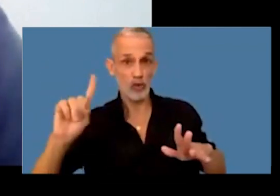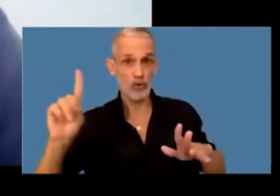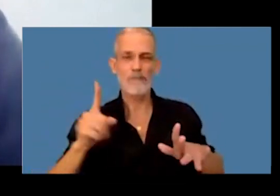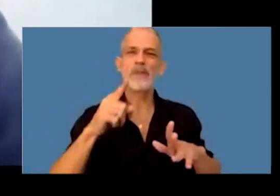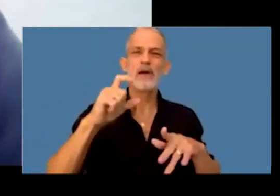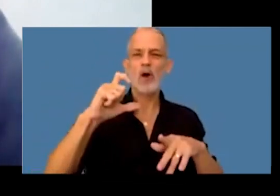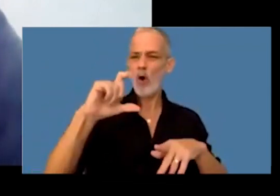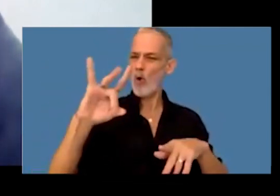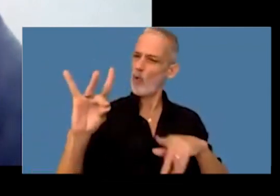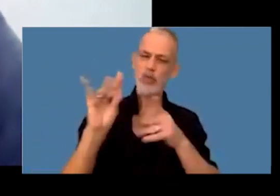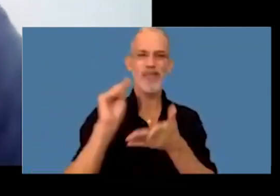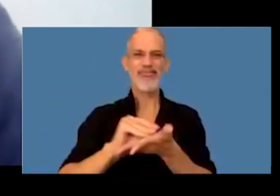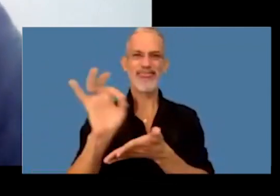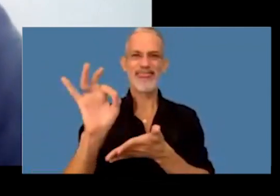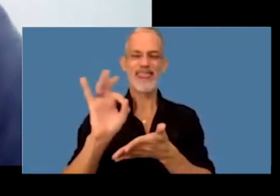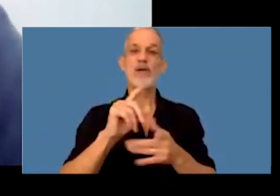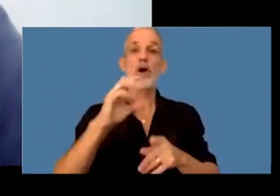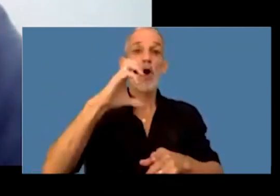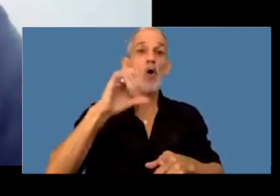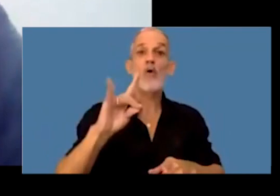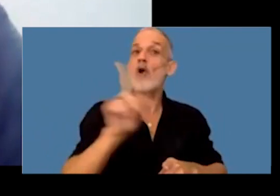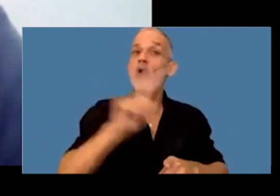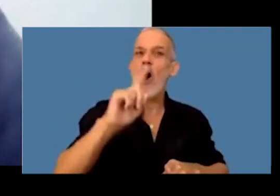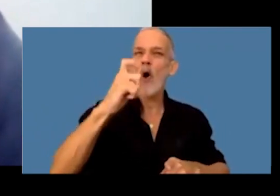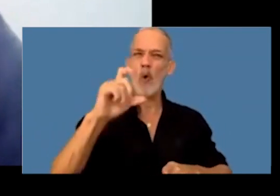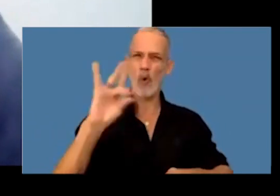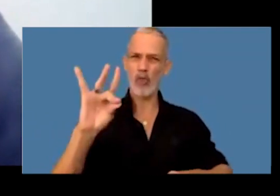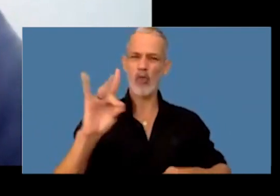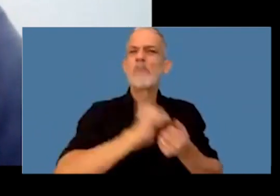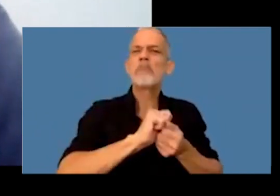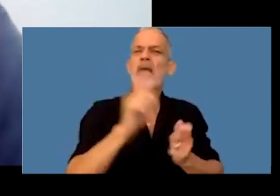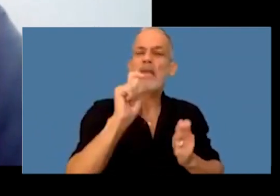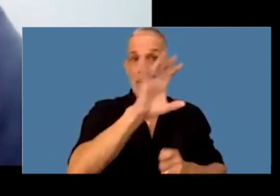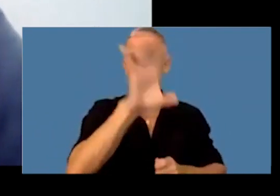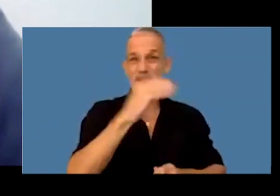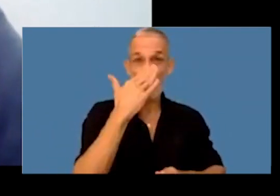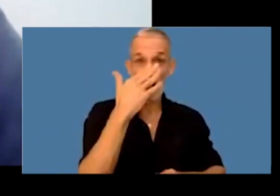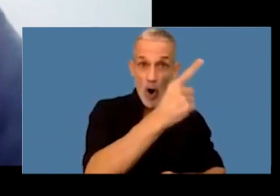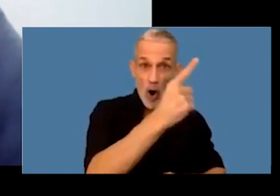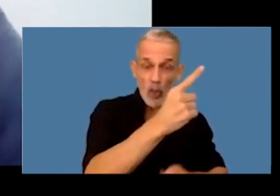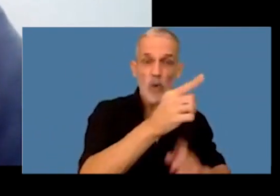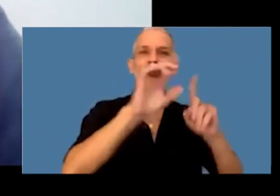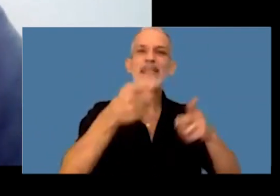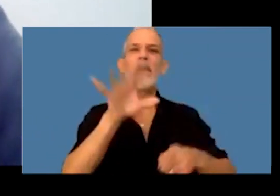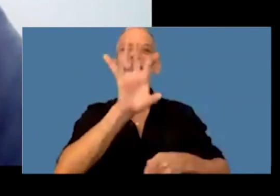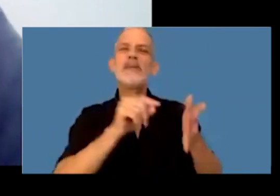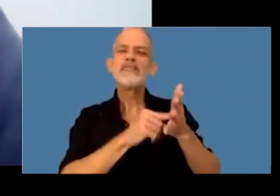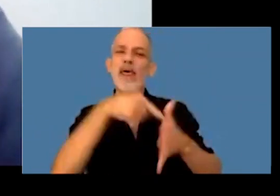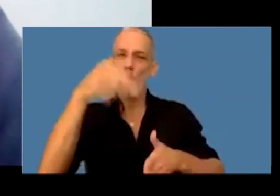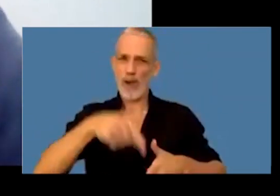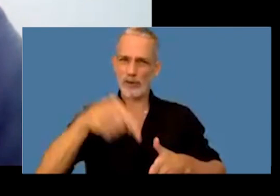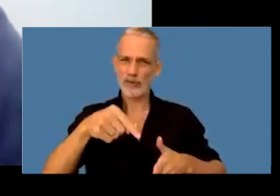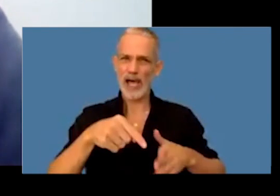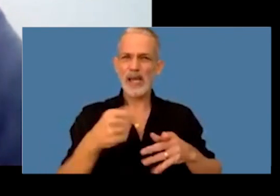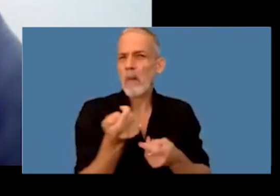llamamos los no CUT, que los emitió tanto la provincia de Córdoba como la provincia de Buenos Aires, que quedan muy pocos por